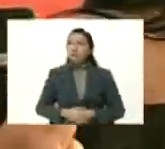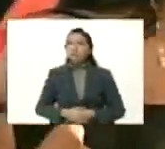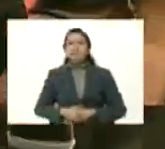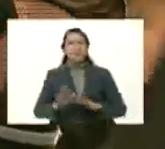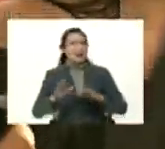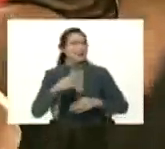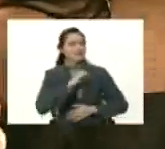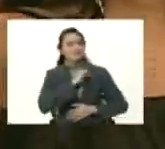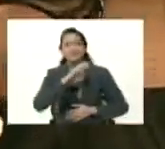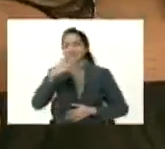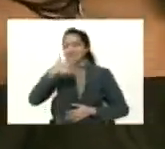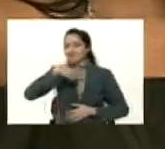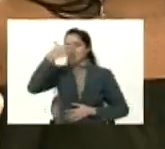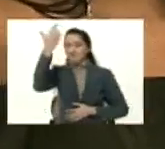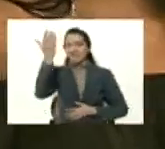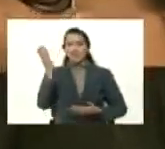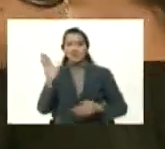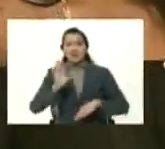en público.